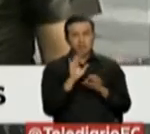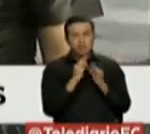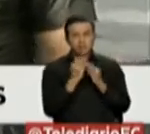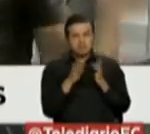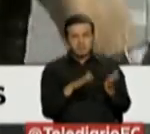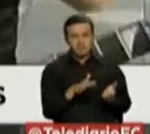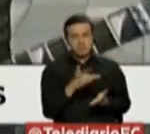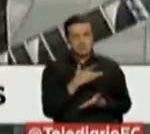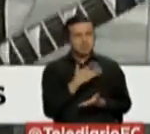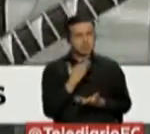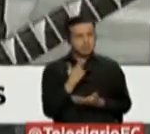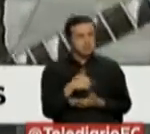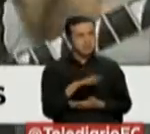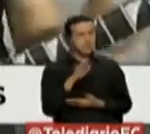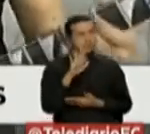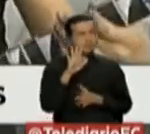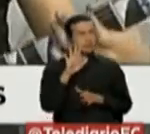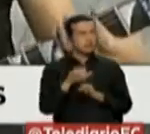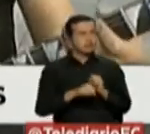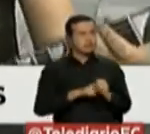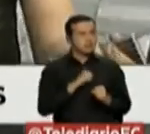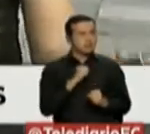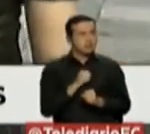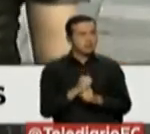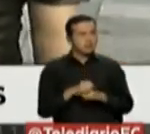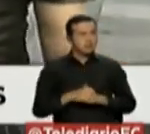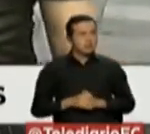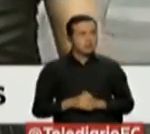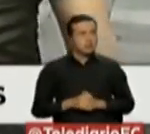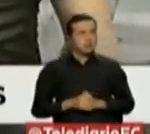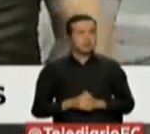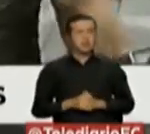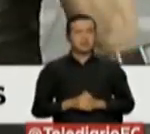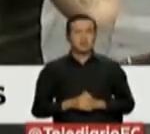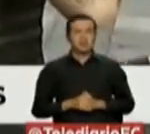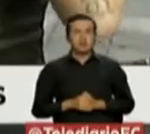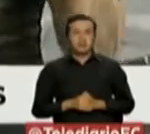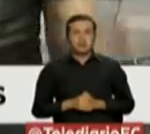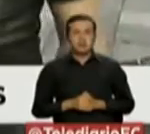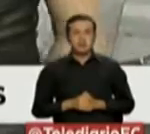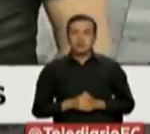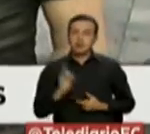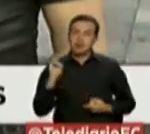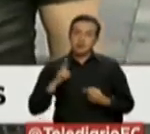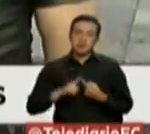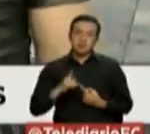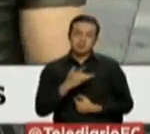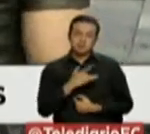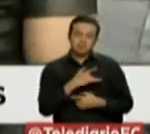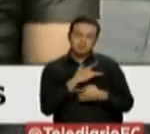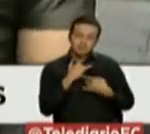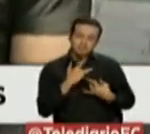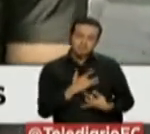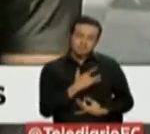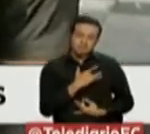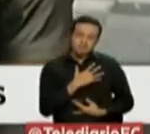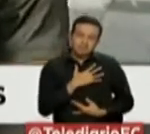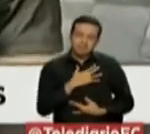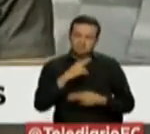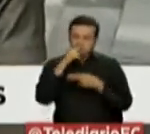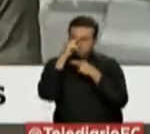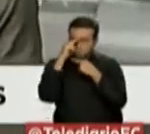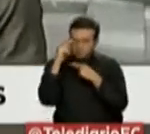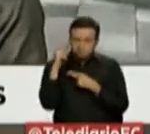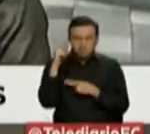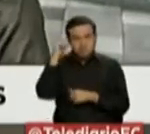este lamentable hecho que ya se cumplen 10 años, ¿no? O sea, todavía les extraño mucho, así que esta oportunidad es para darle un